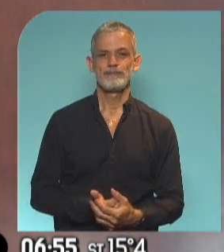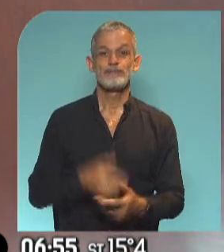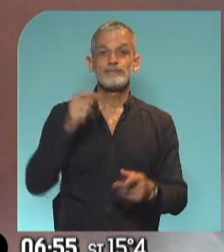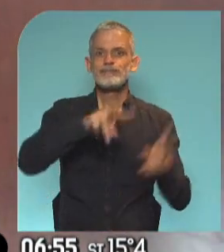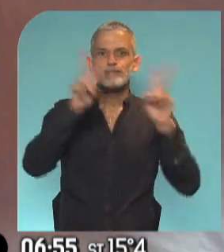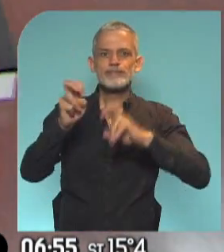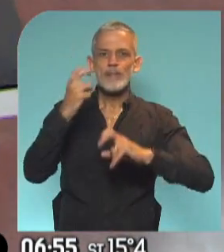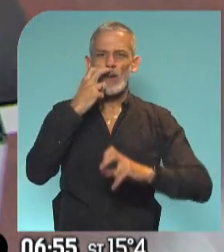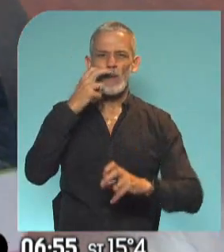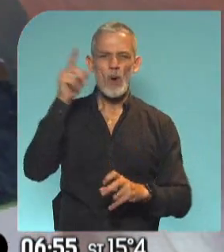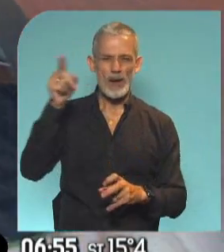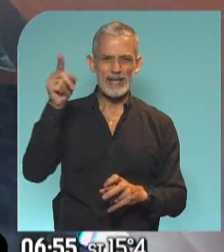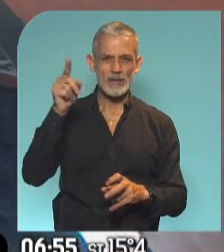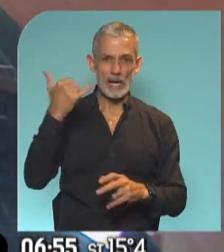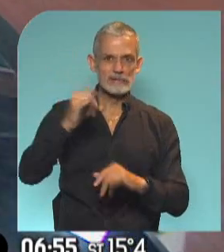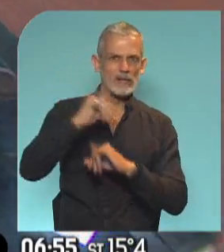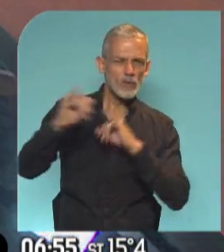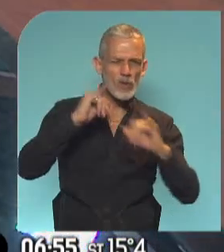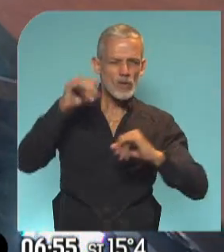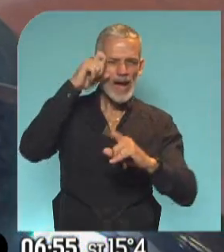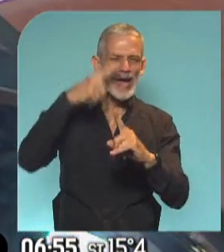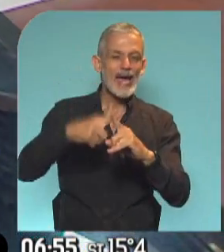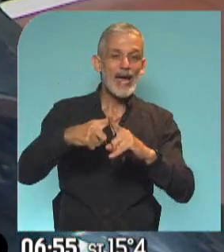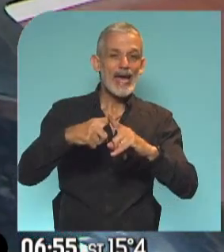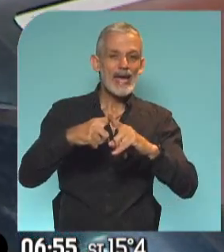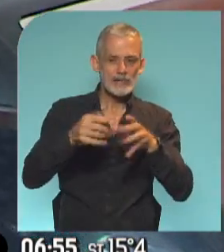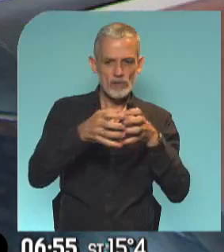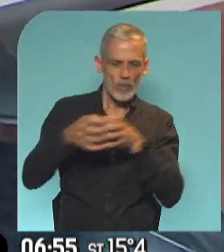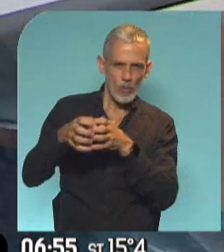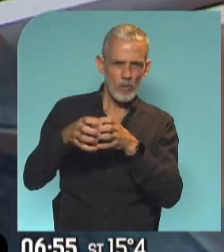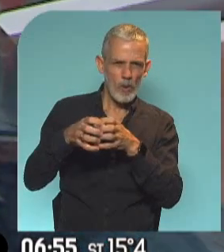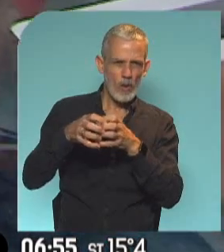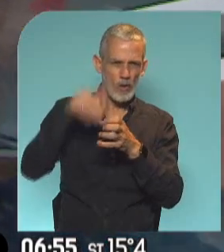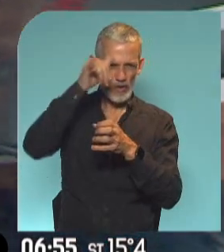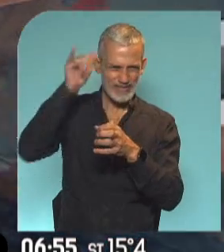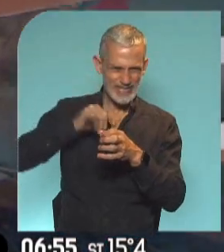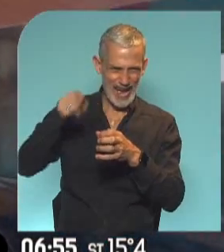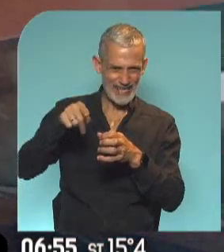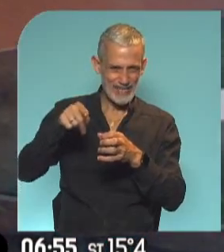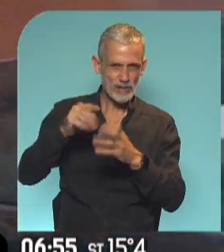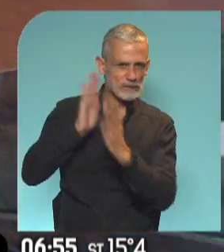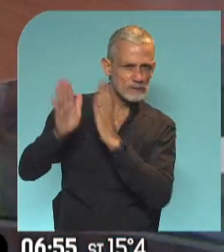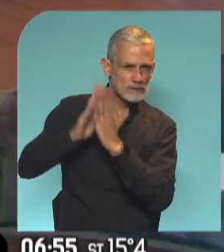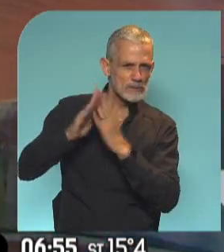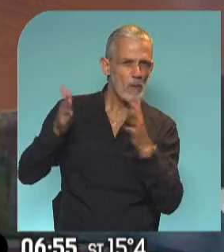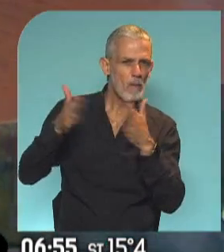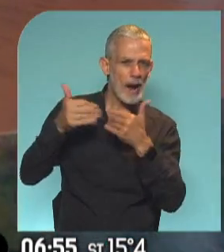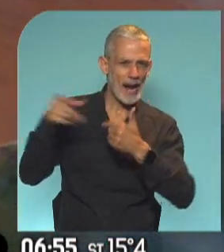Vamos ahora a Bolivia. Están denunciando que el ex brazo represivo de la ex mandataria de ese país huyó a Panamá.